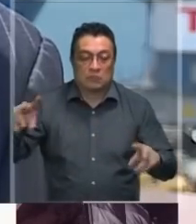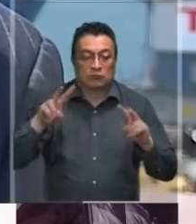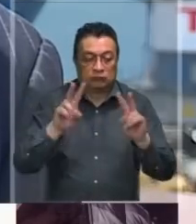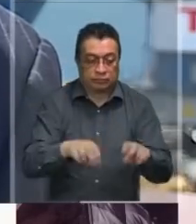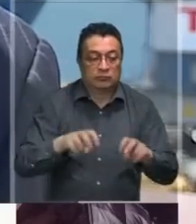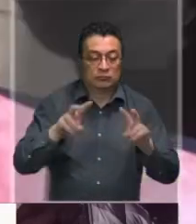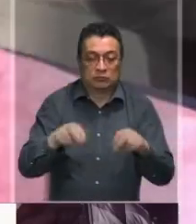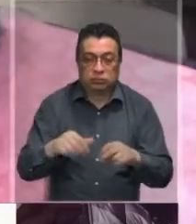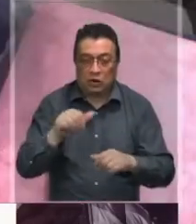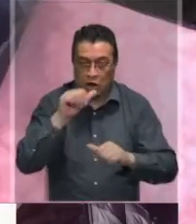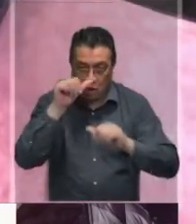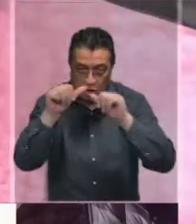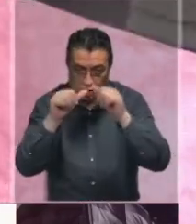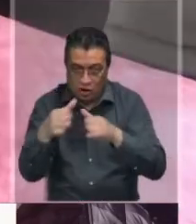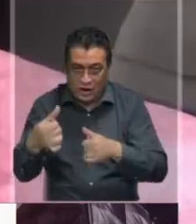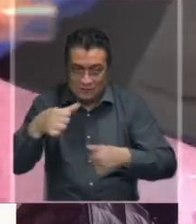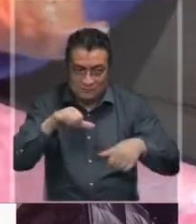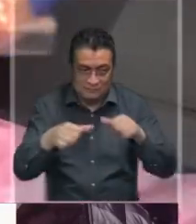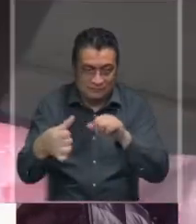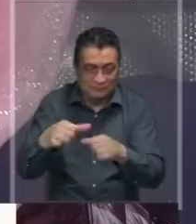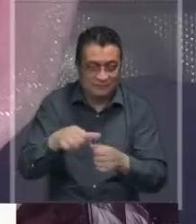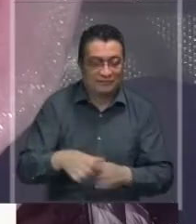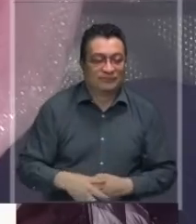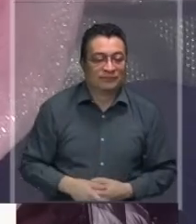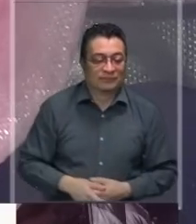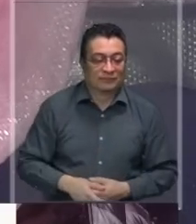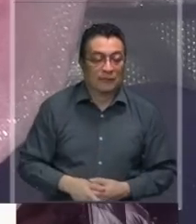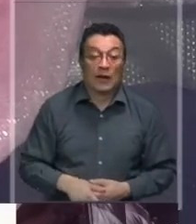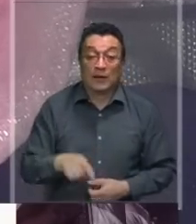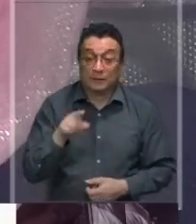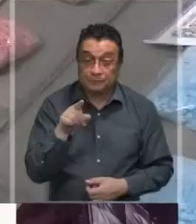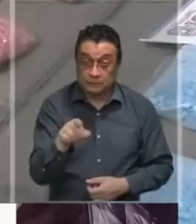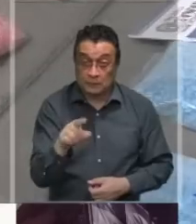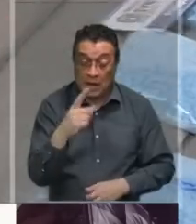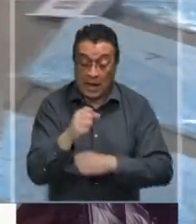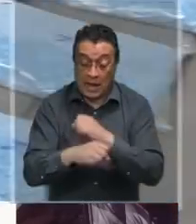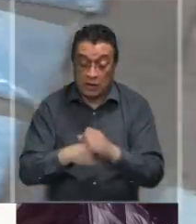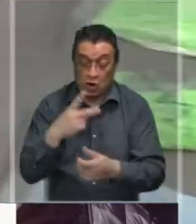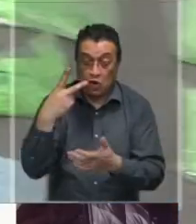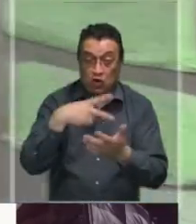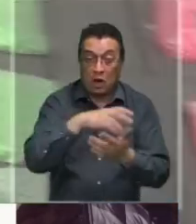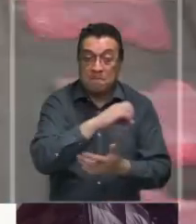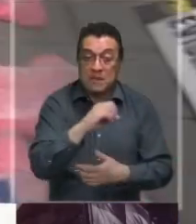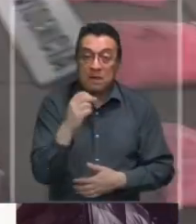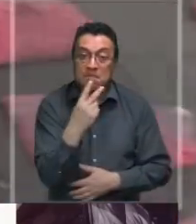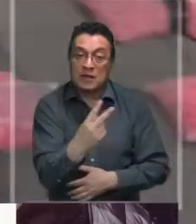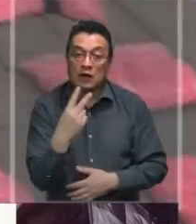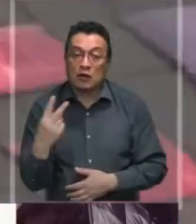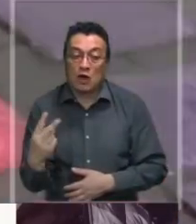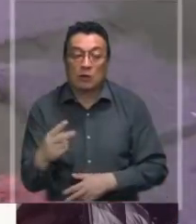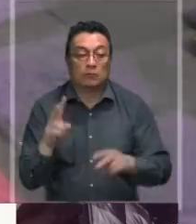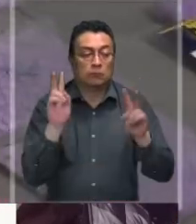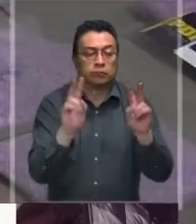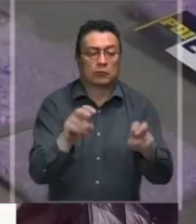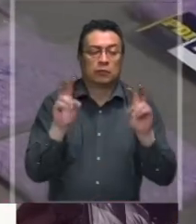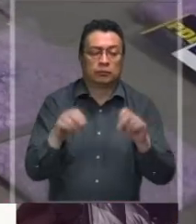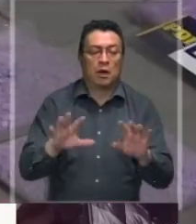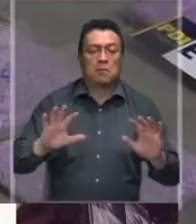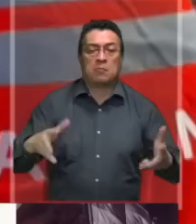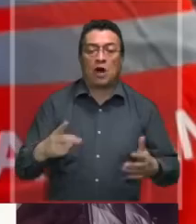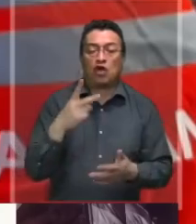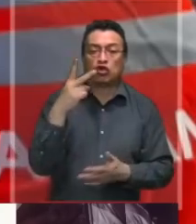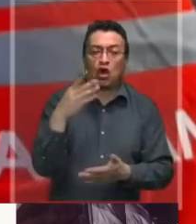de drogas sintéticas. Tanto es así que solo el año 2022 se decomisaron alrededor de